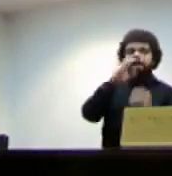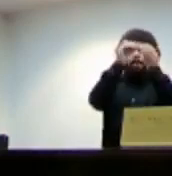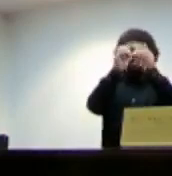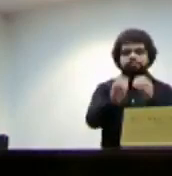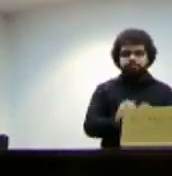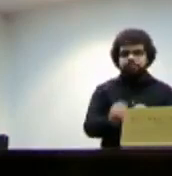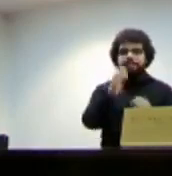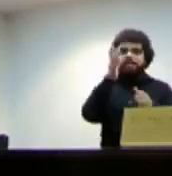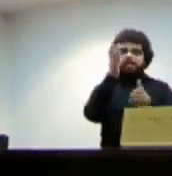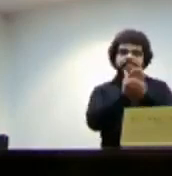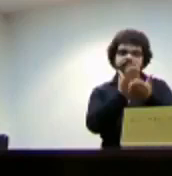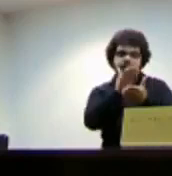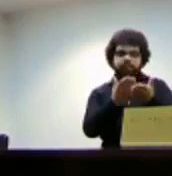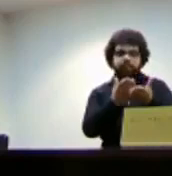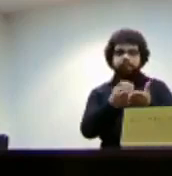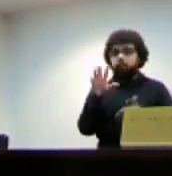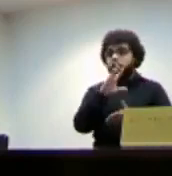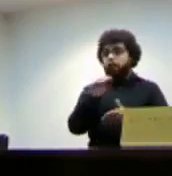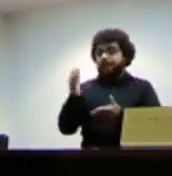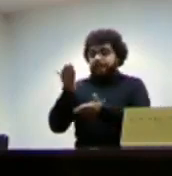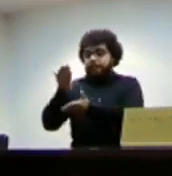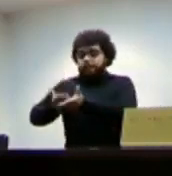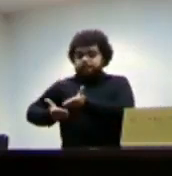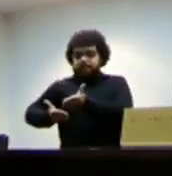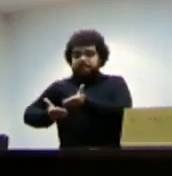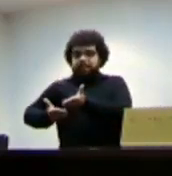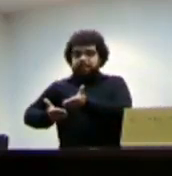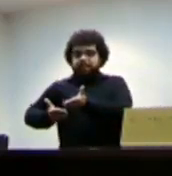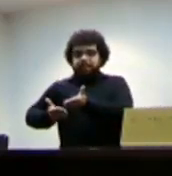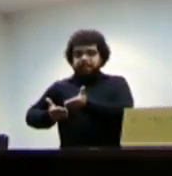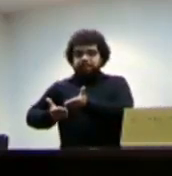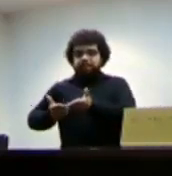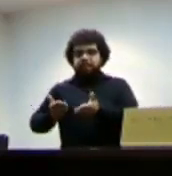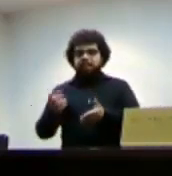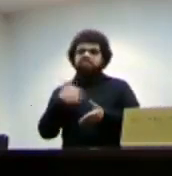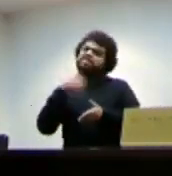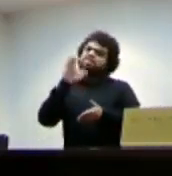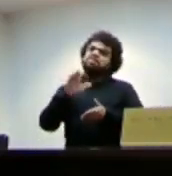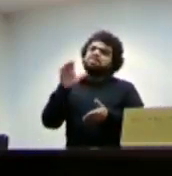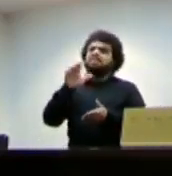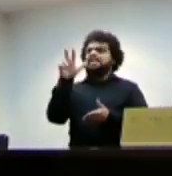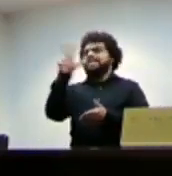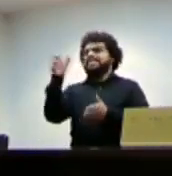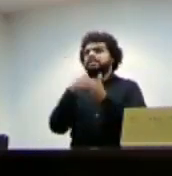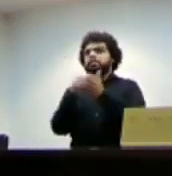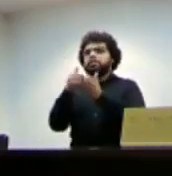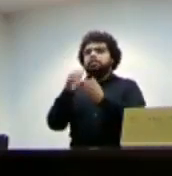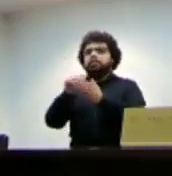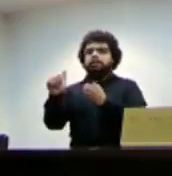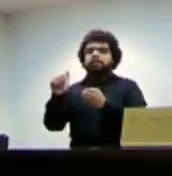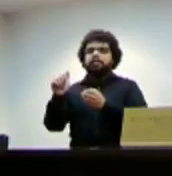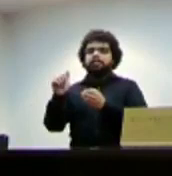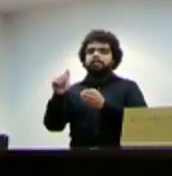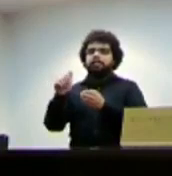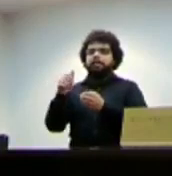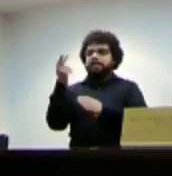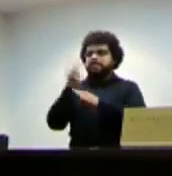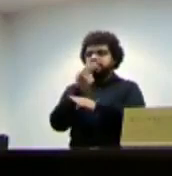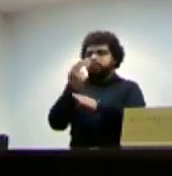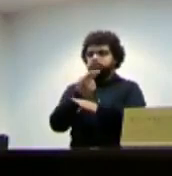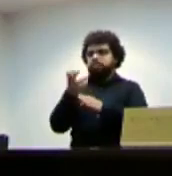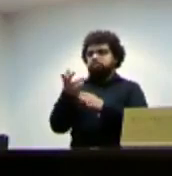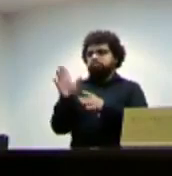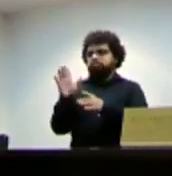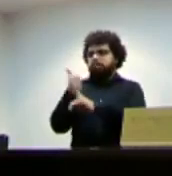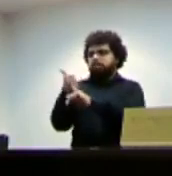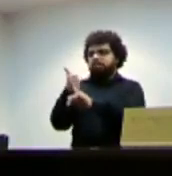vieja y la porción que es eran aproximadamente 300 millones que se utilizan entonces a futuro. Quiere